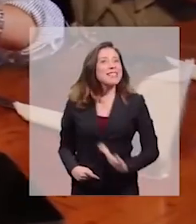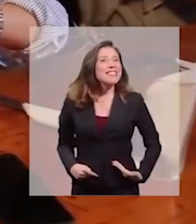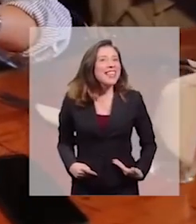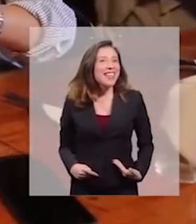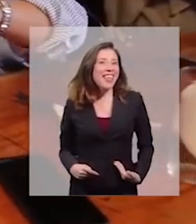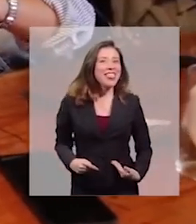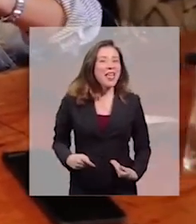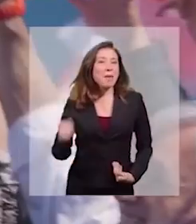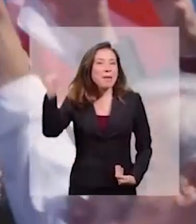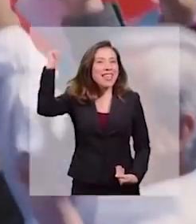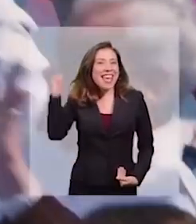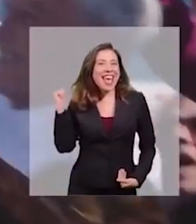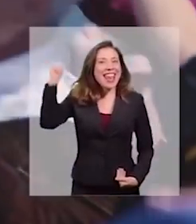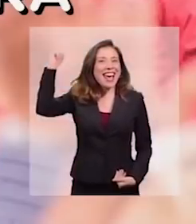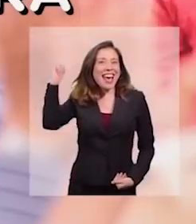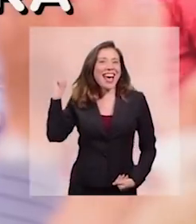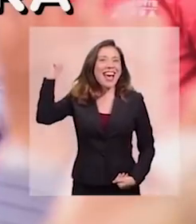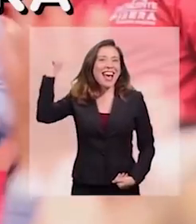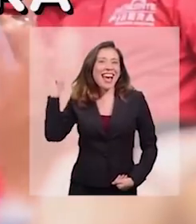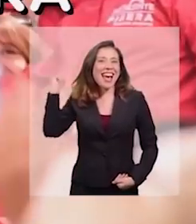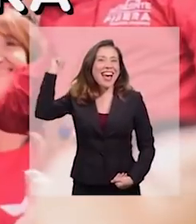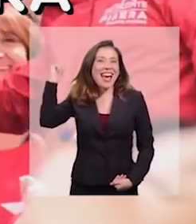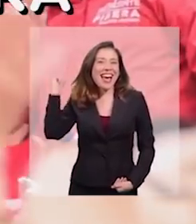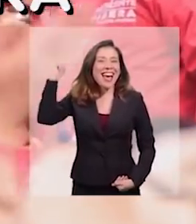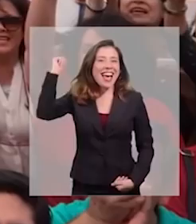Con información e imágenes de Julio Gride,